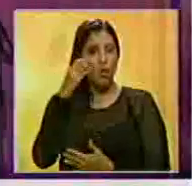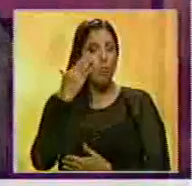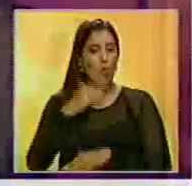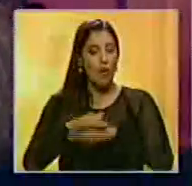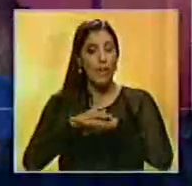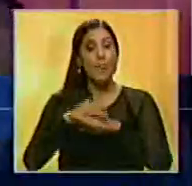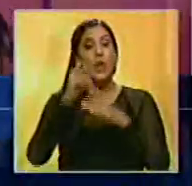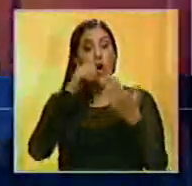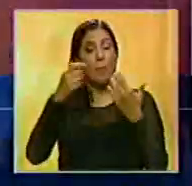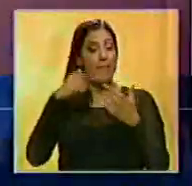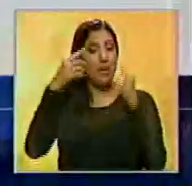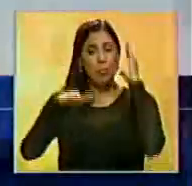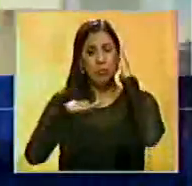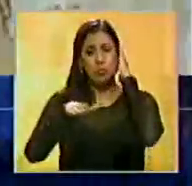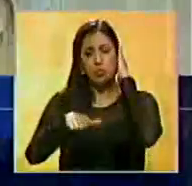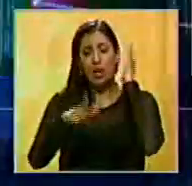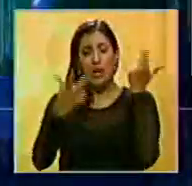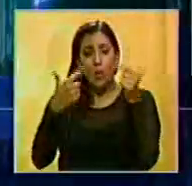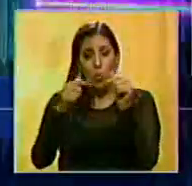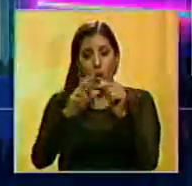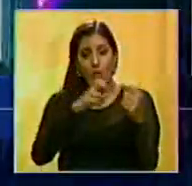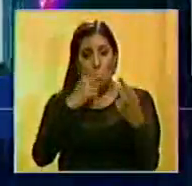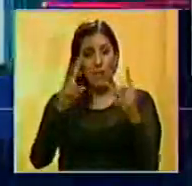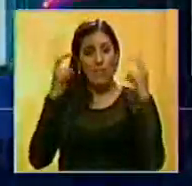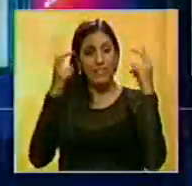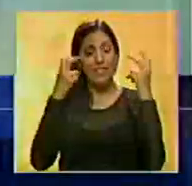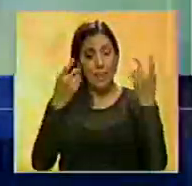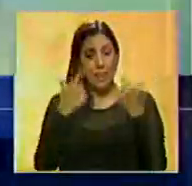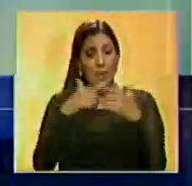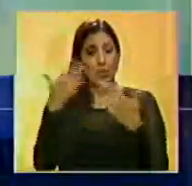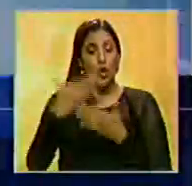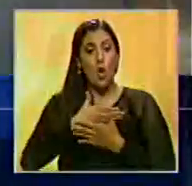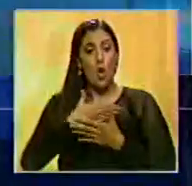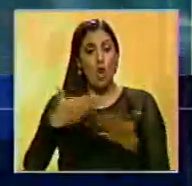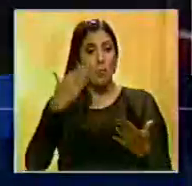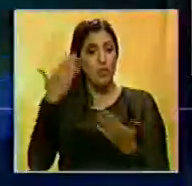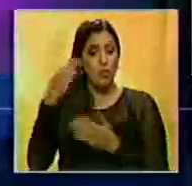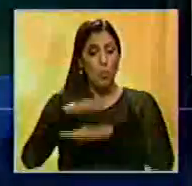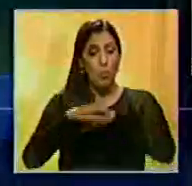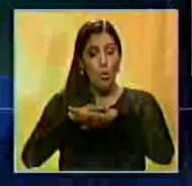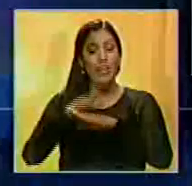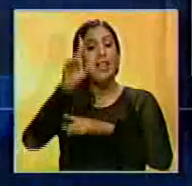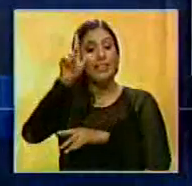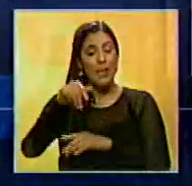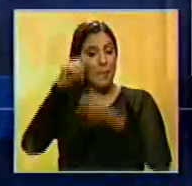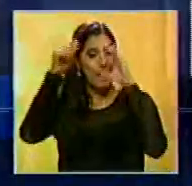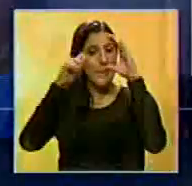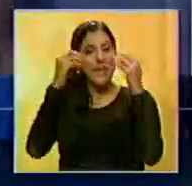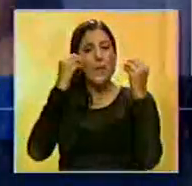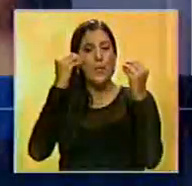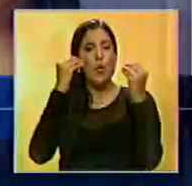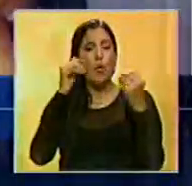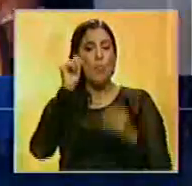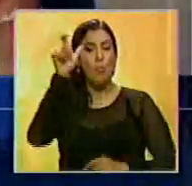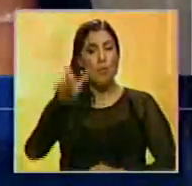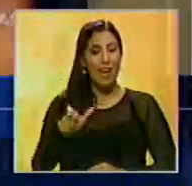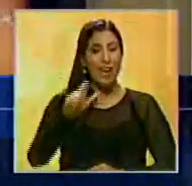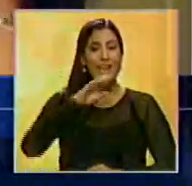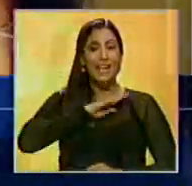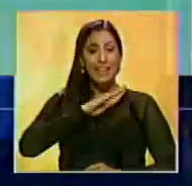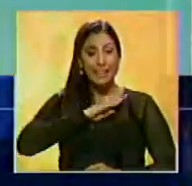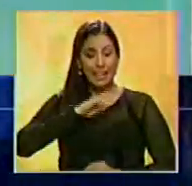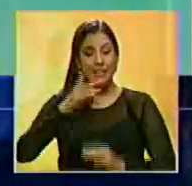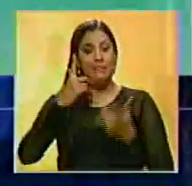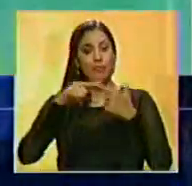El conocido DJ estrenó el clip de su más reciente tema promocional con la colaboración de Rihanna. En el video vemos cómo Riri se encuentra